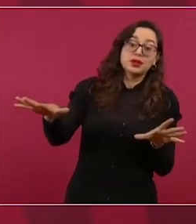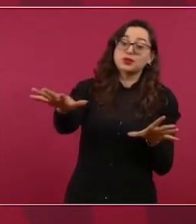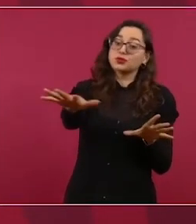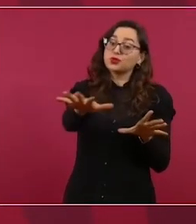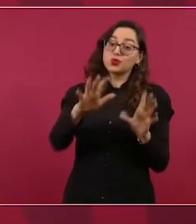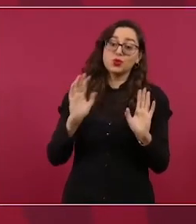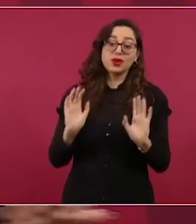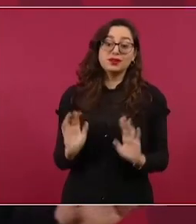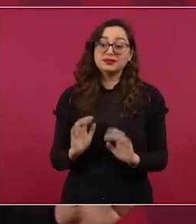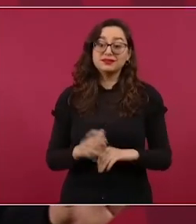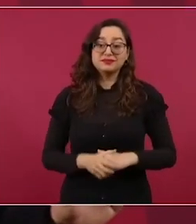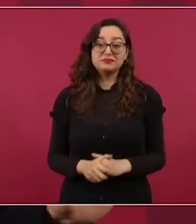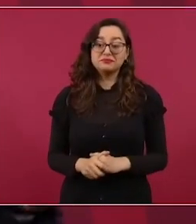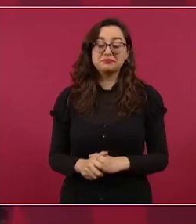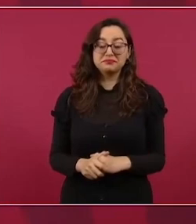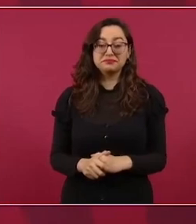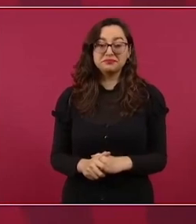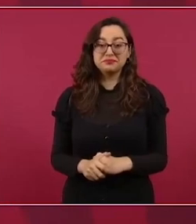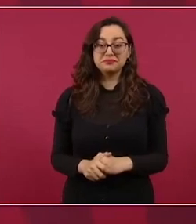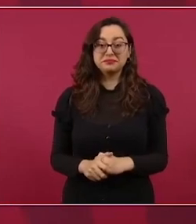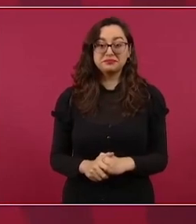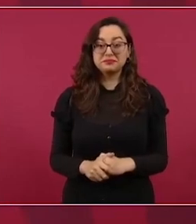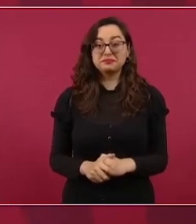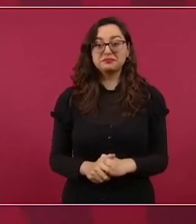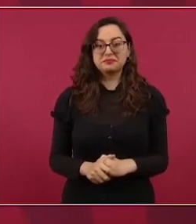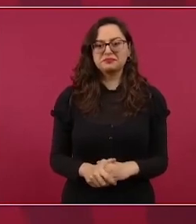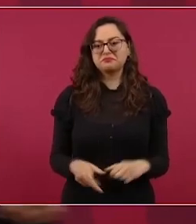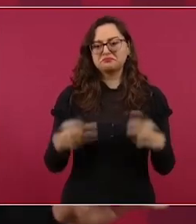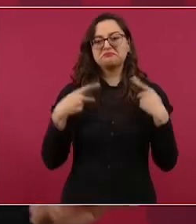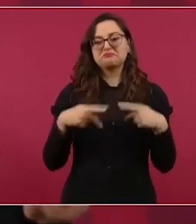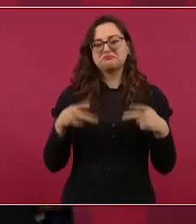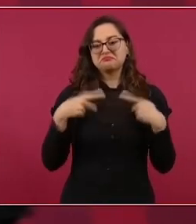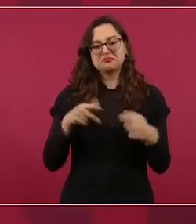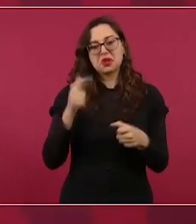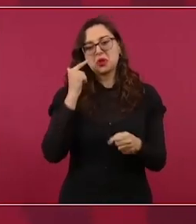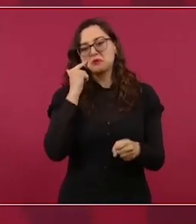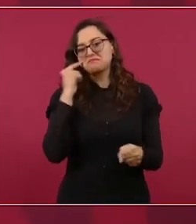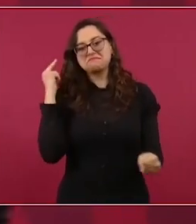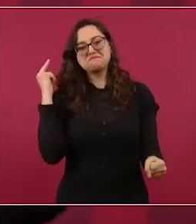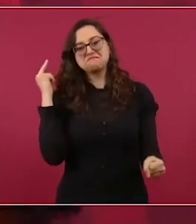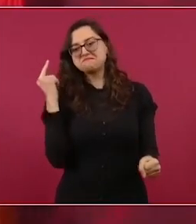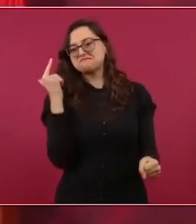Ya la gente está más